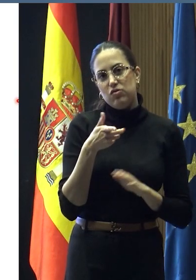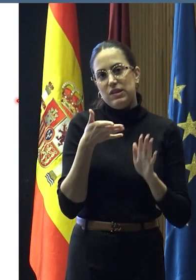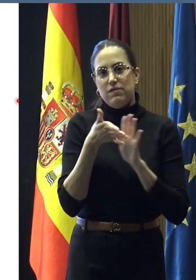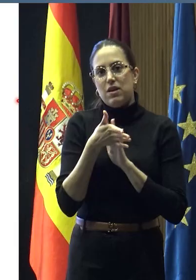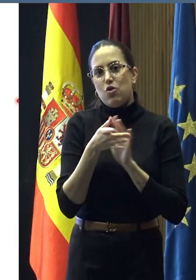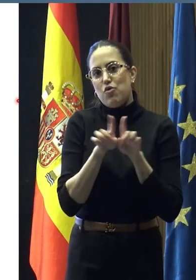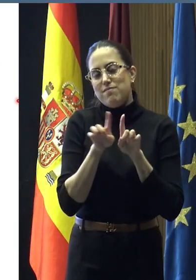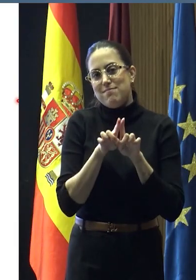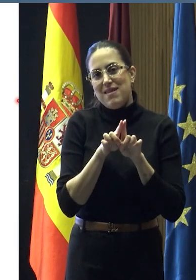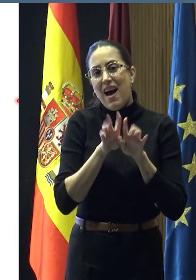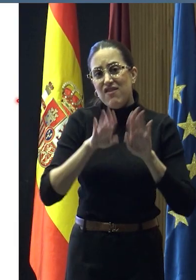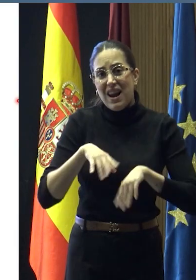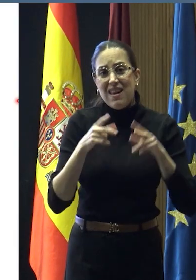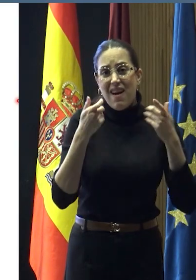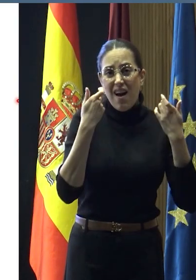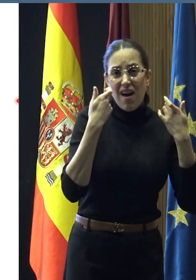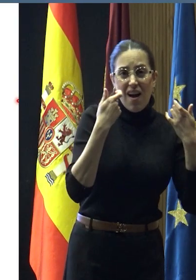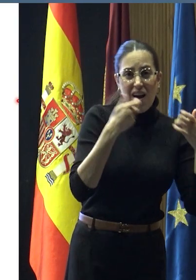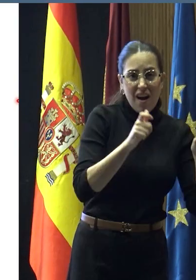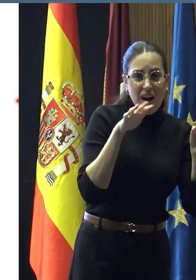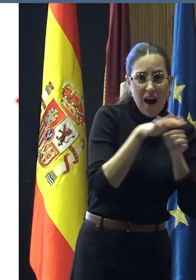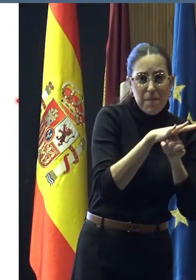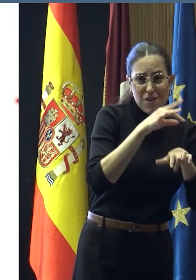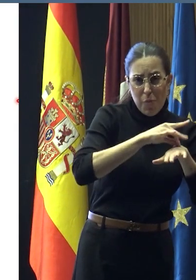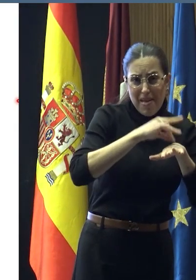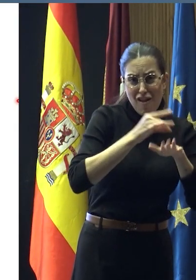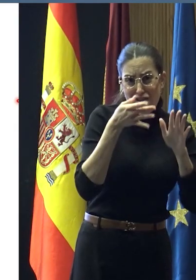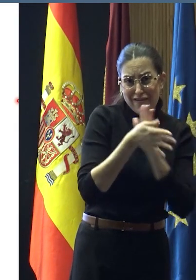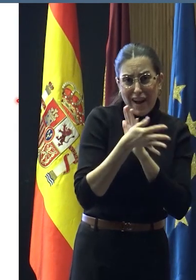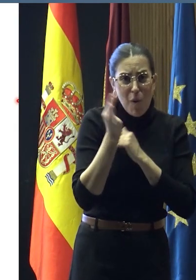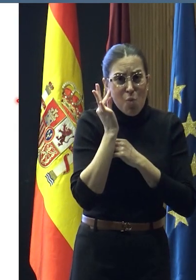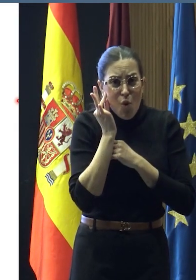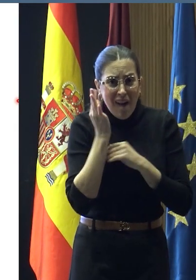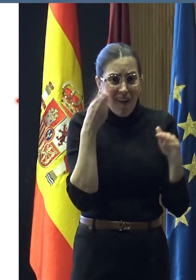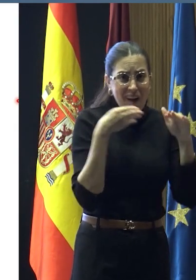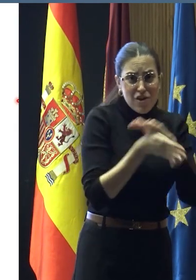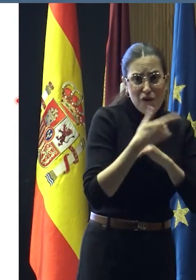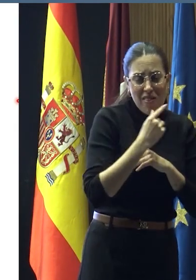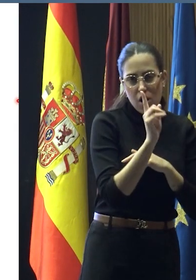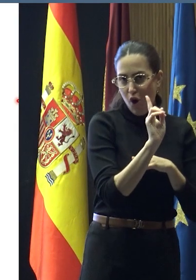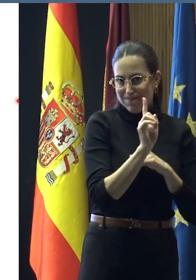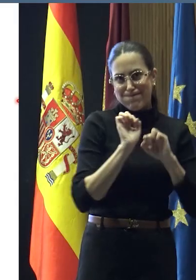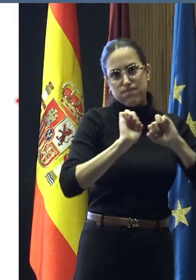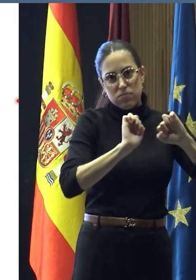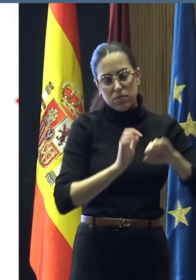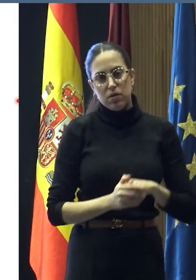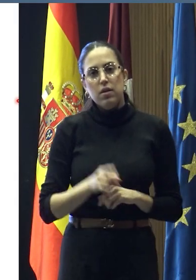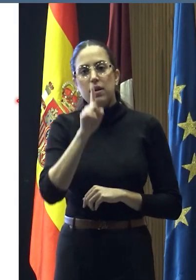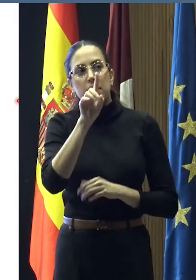algo de mujeres que pudieran estudiar fácilmente. Bueno, desde